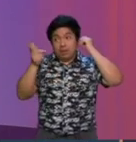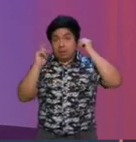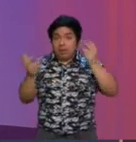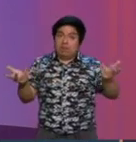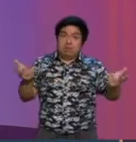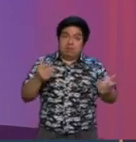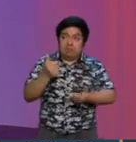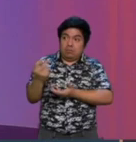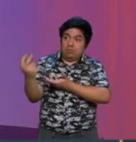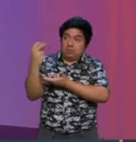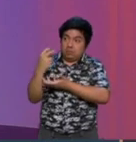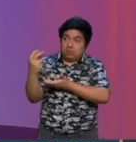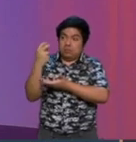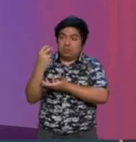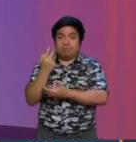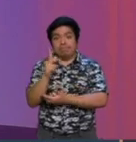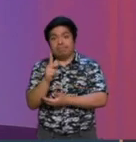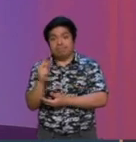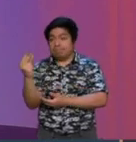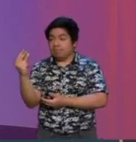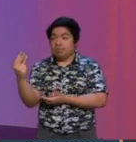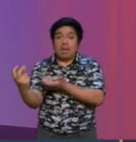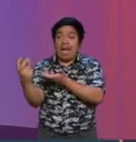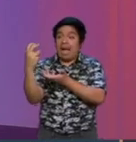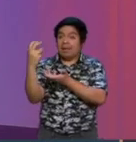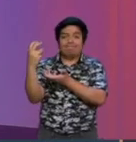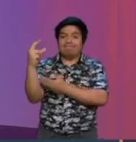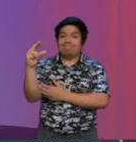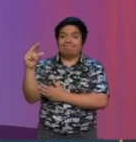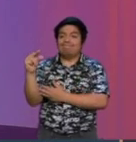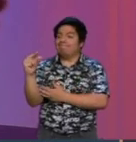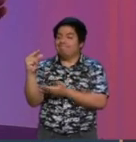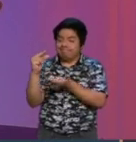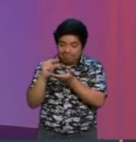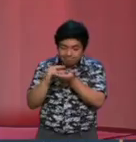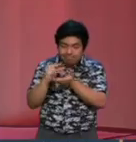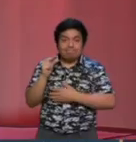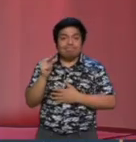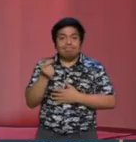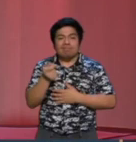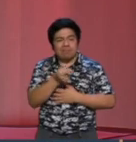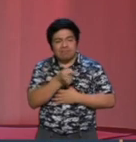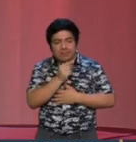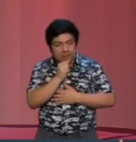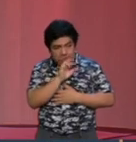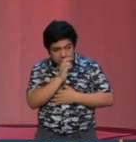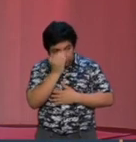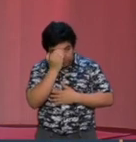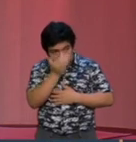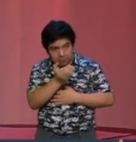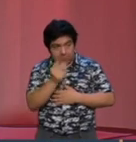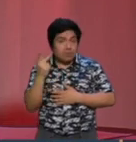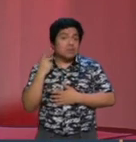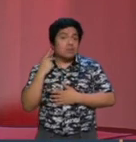México recibe inversión, pero lo que es una realidad es que recibe menos inversión que muchos años no pueden antes. reconocer que la política de seguridad